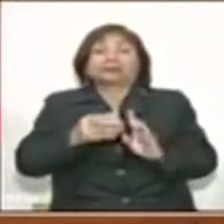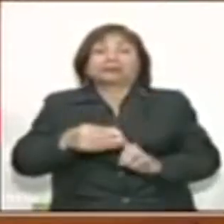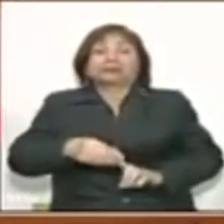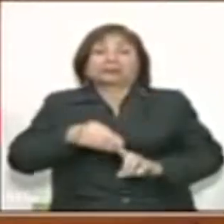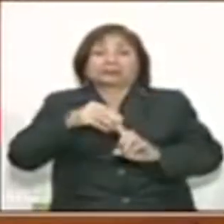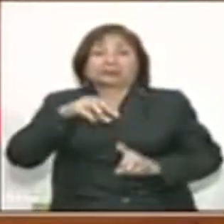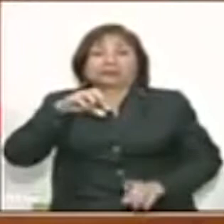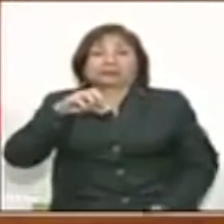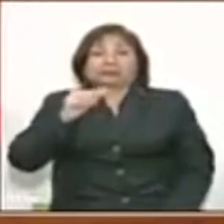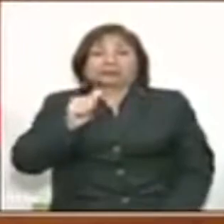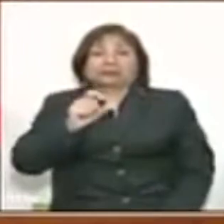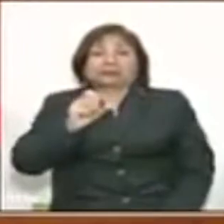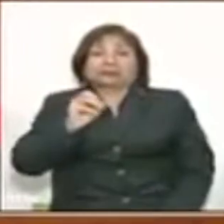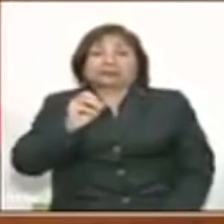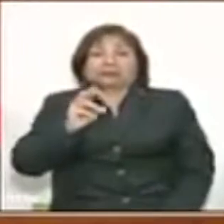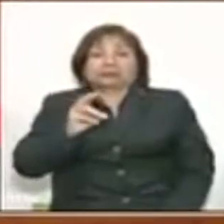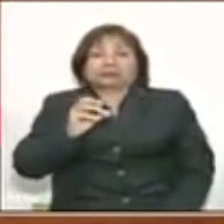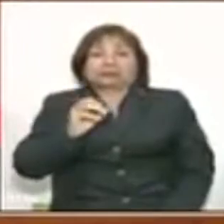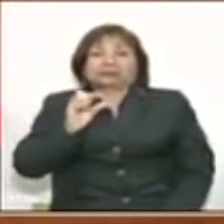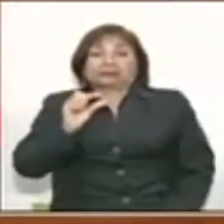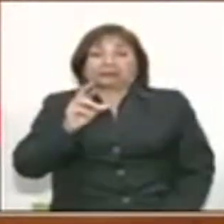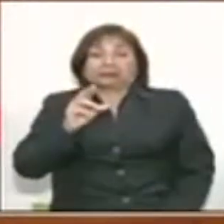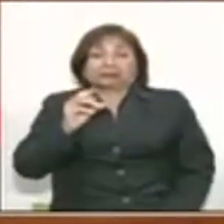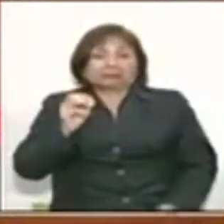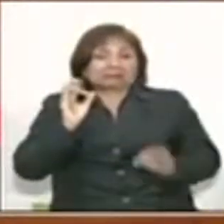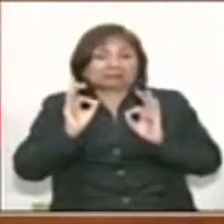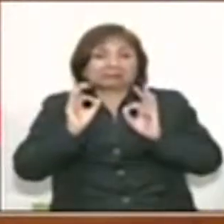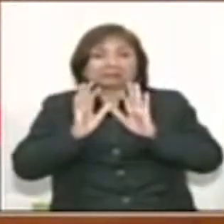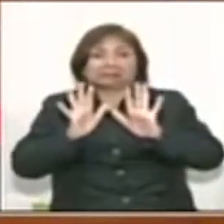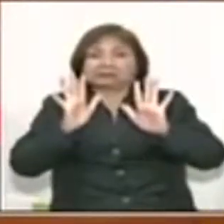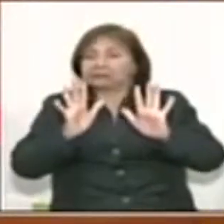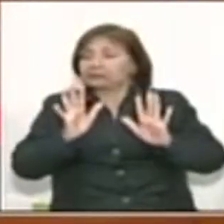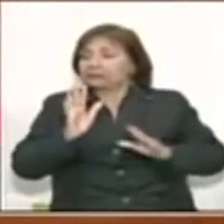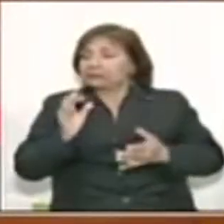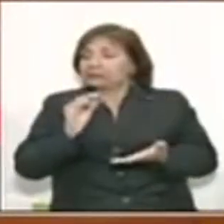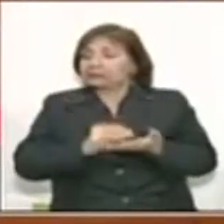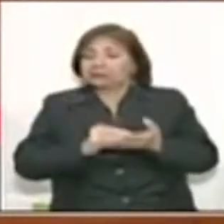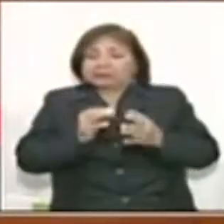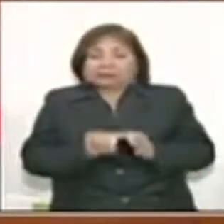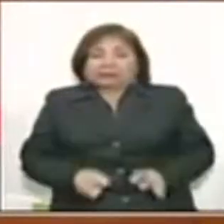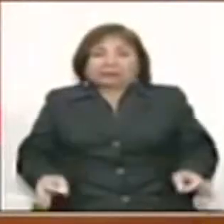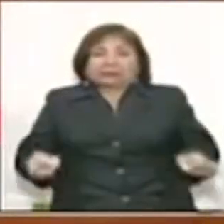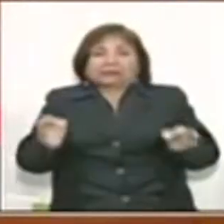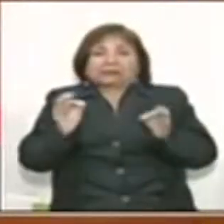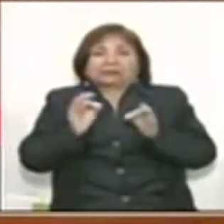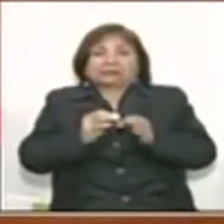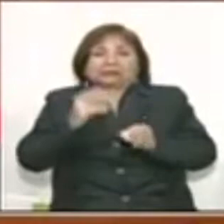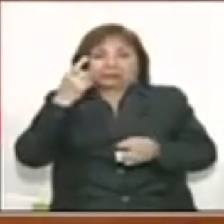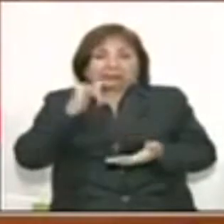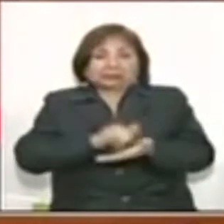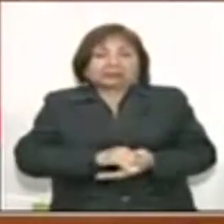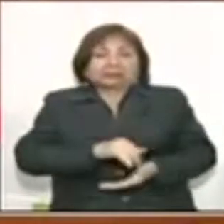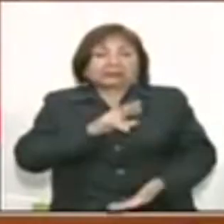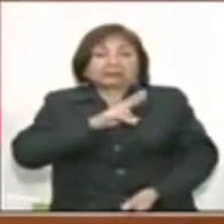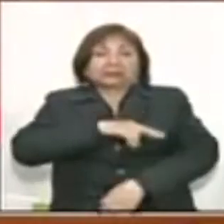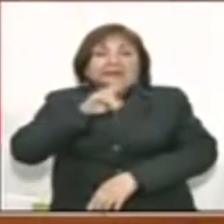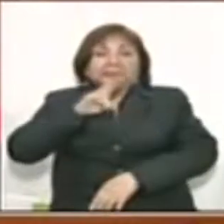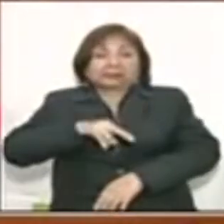Pasto Grande, una obra emblemática, sumamente importante para la región